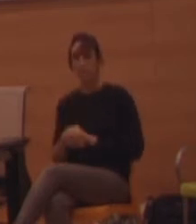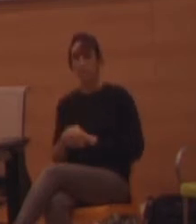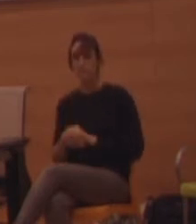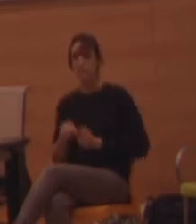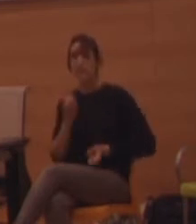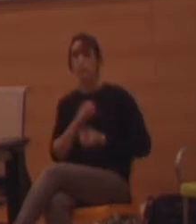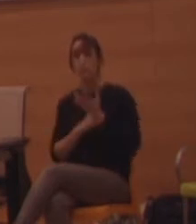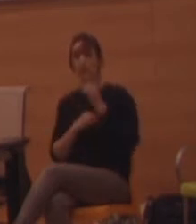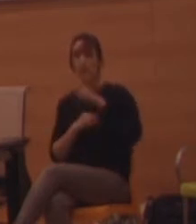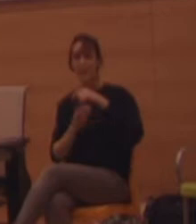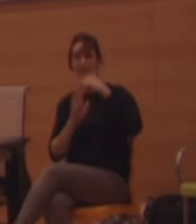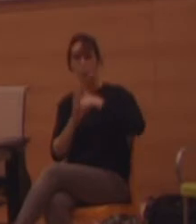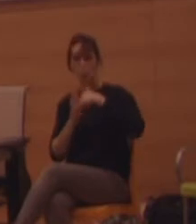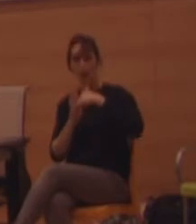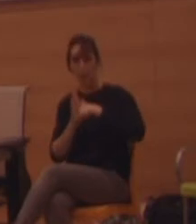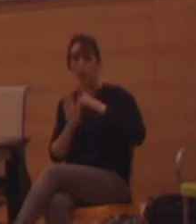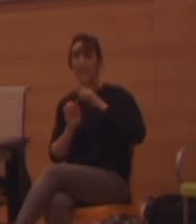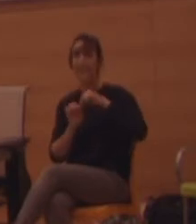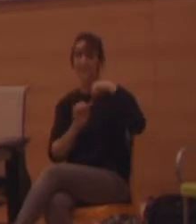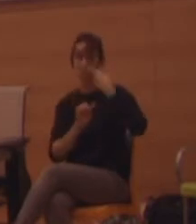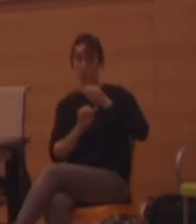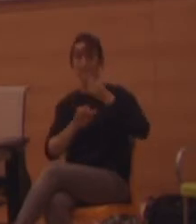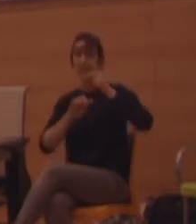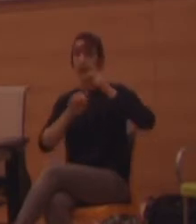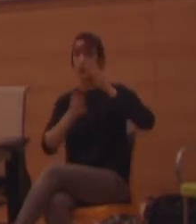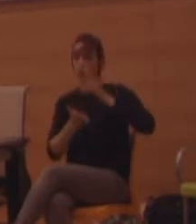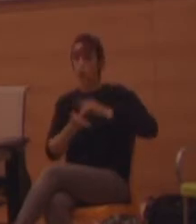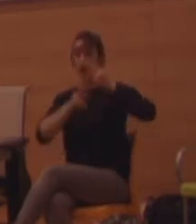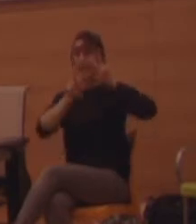ya supuración. Y después lo que es la exploración